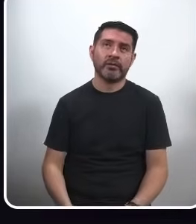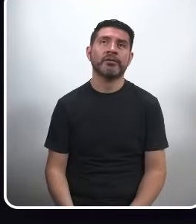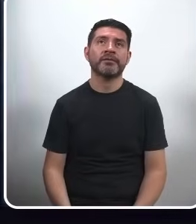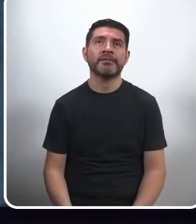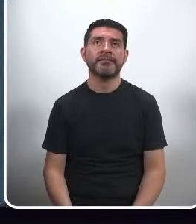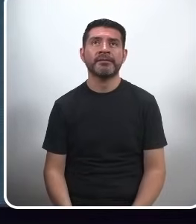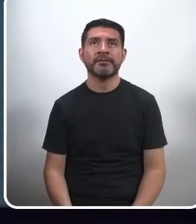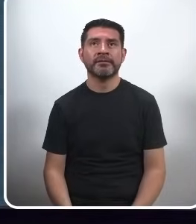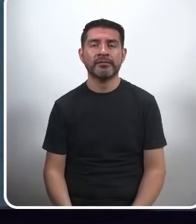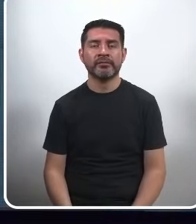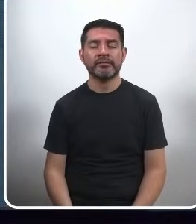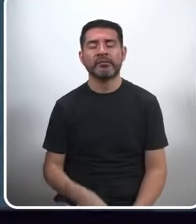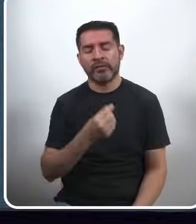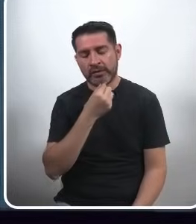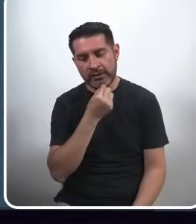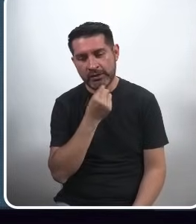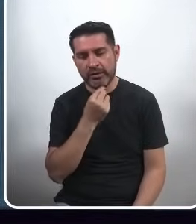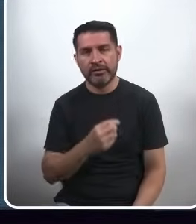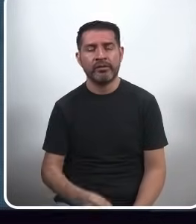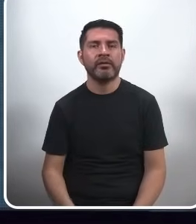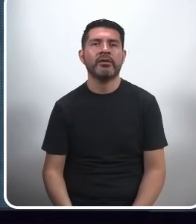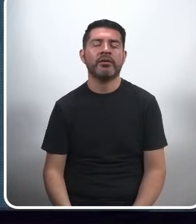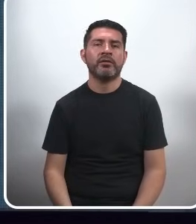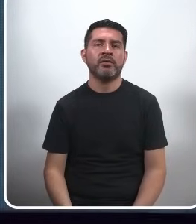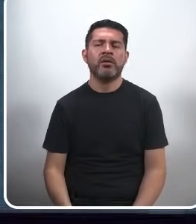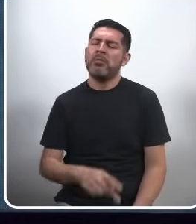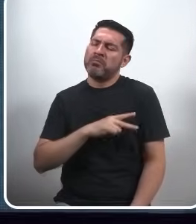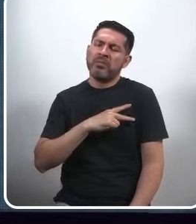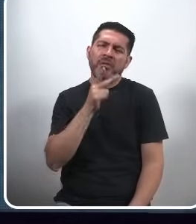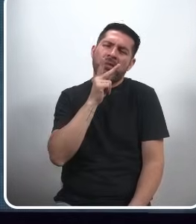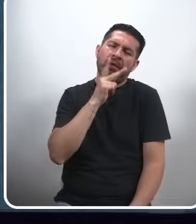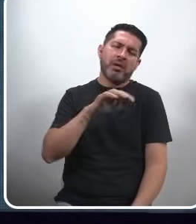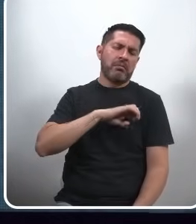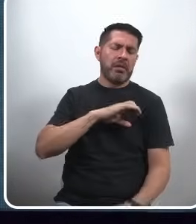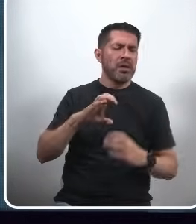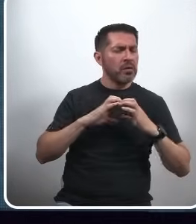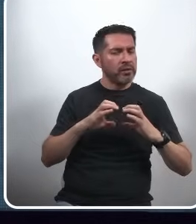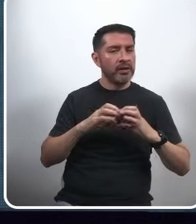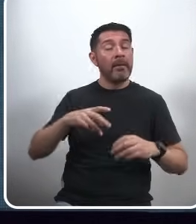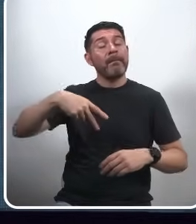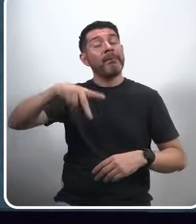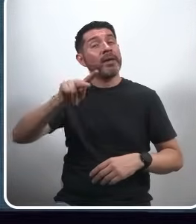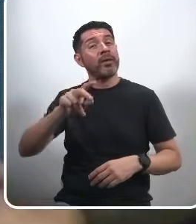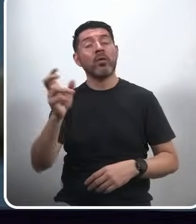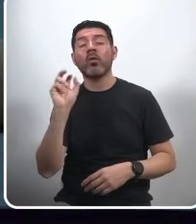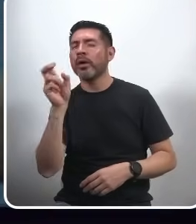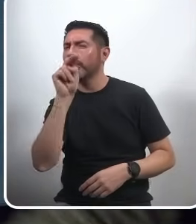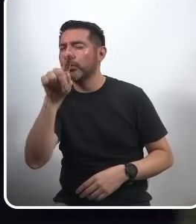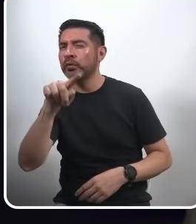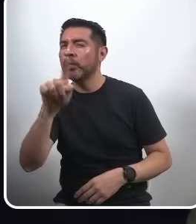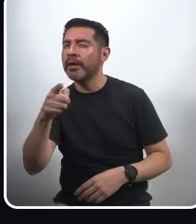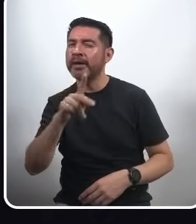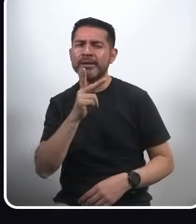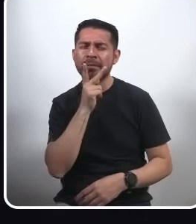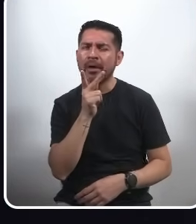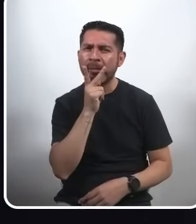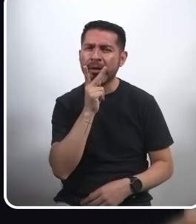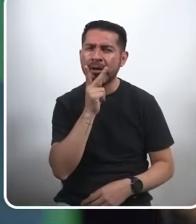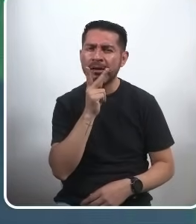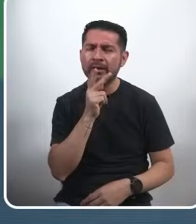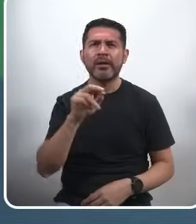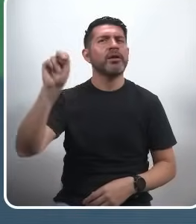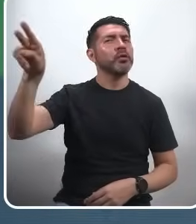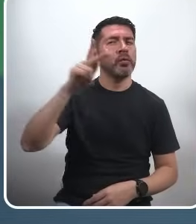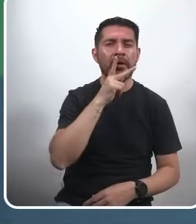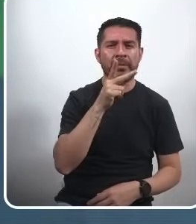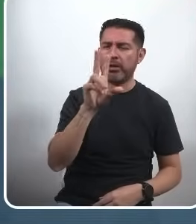cuando uno es chavito, niño, entonces papá me está cuidando. Pero cuando eres papá, ya papá no te cuida. Y